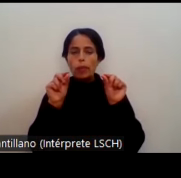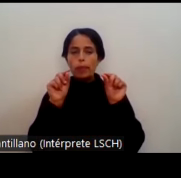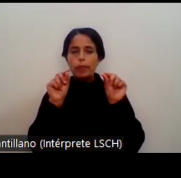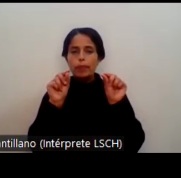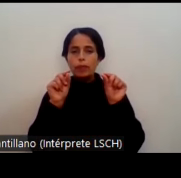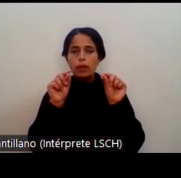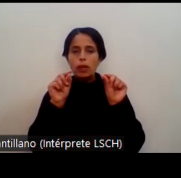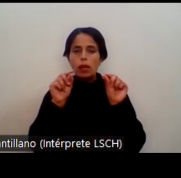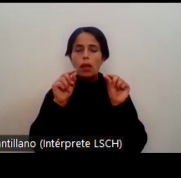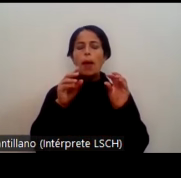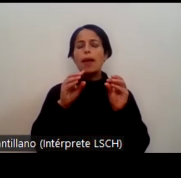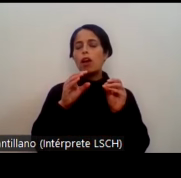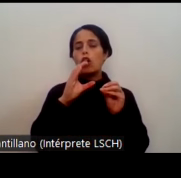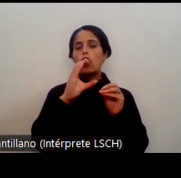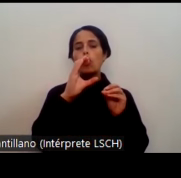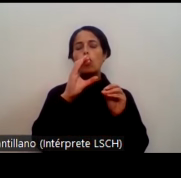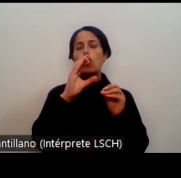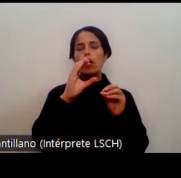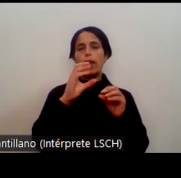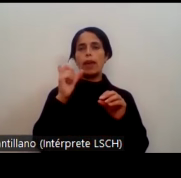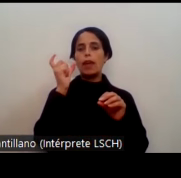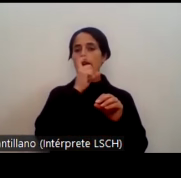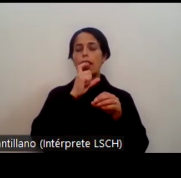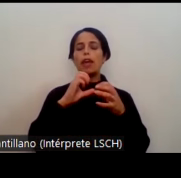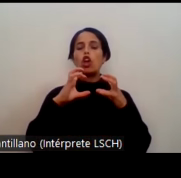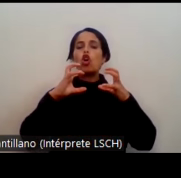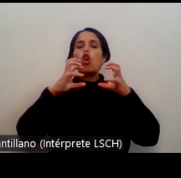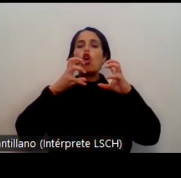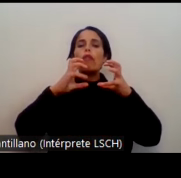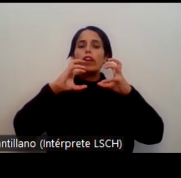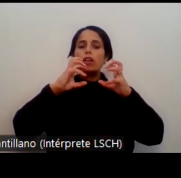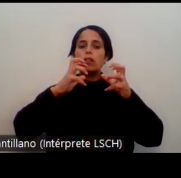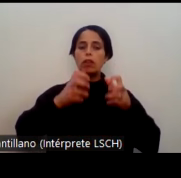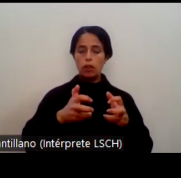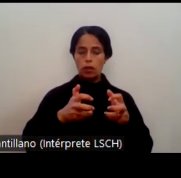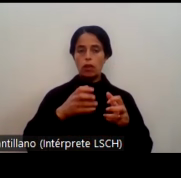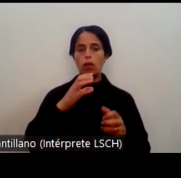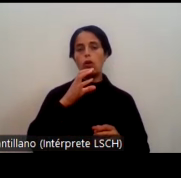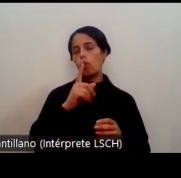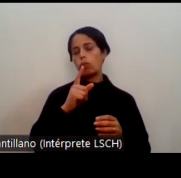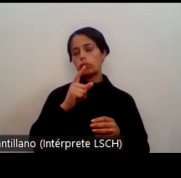de mineral de cobre, en algunos casos claramente turquesa.